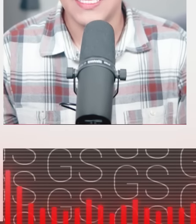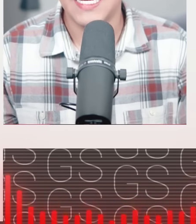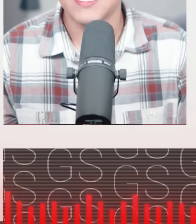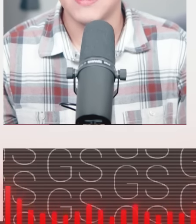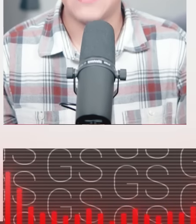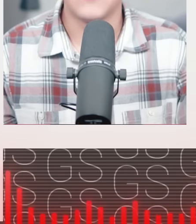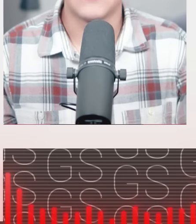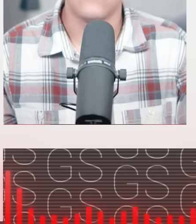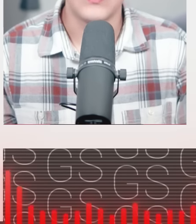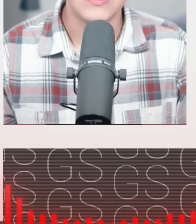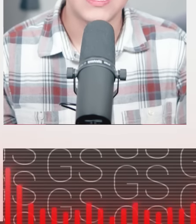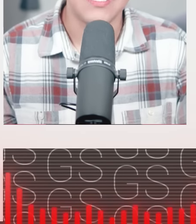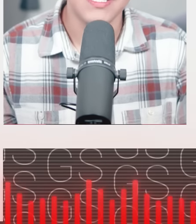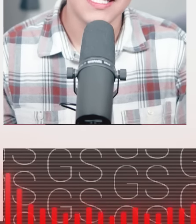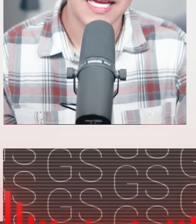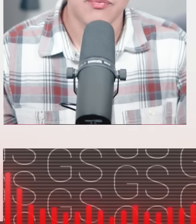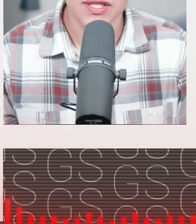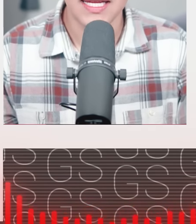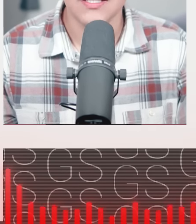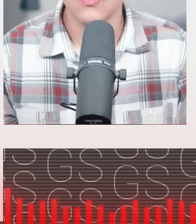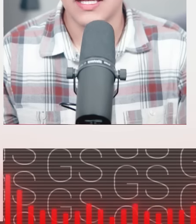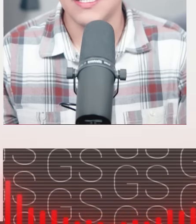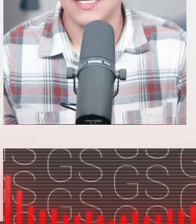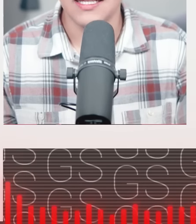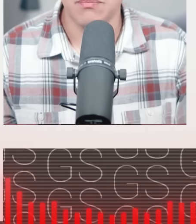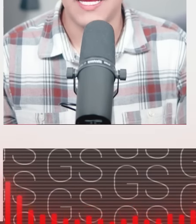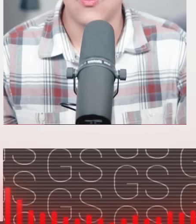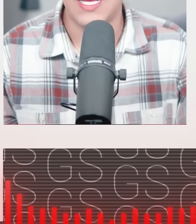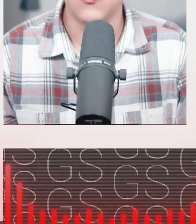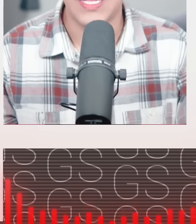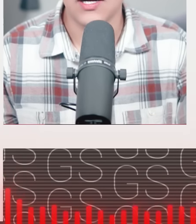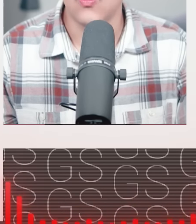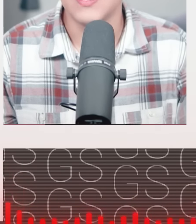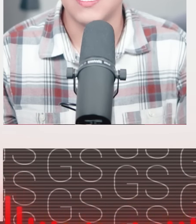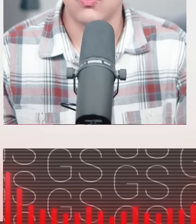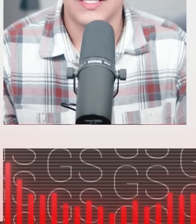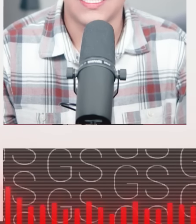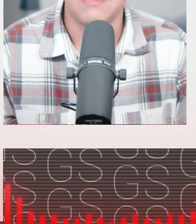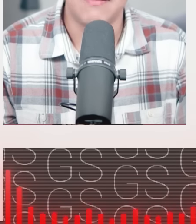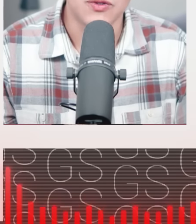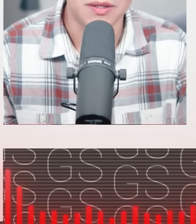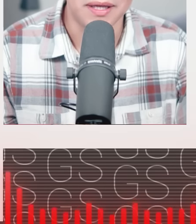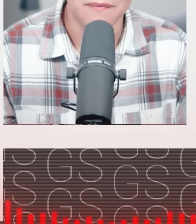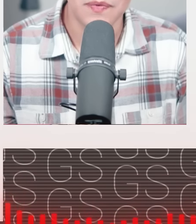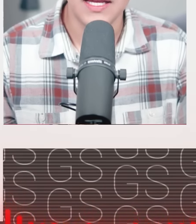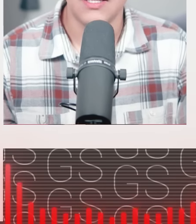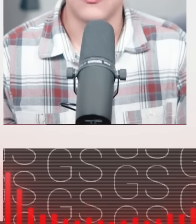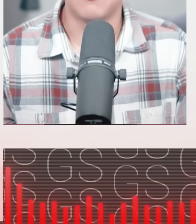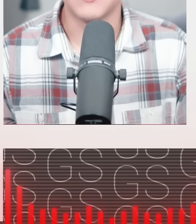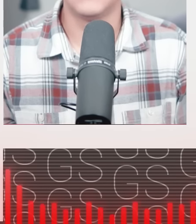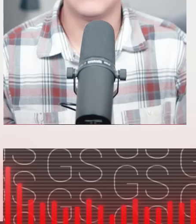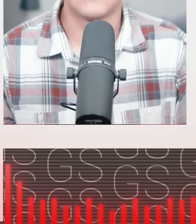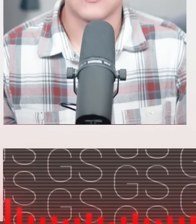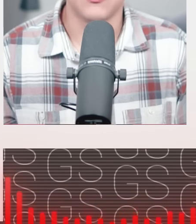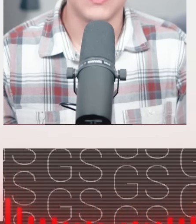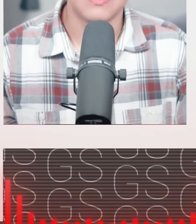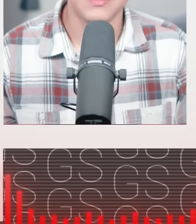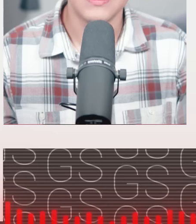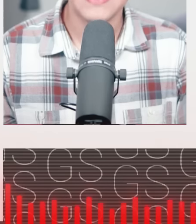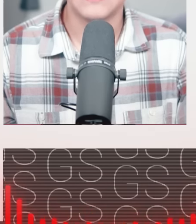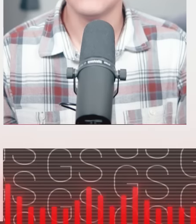luego de negarse a darle una entrevista, y por esta razón sale Salinas Pliego a llorar con este tuit que acabamos de ver. Y bueno, el presidente le